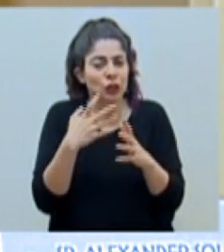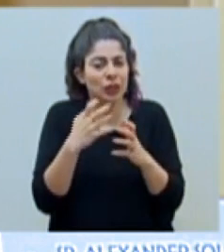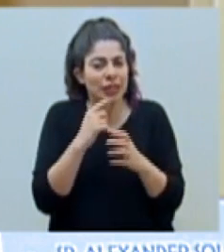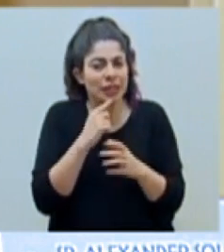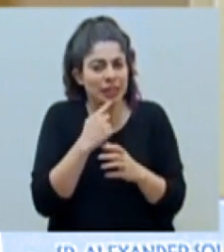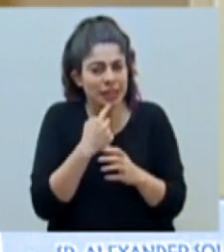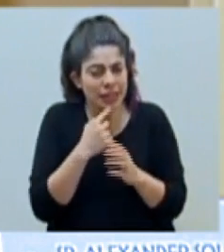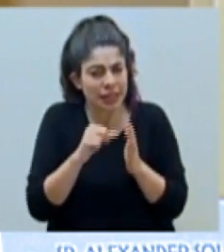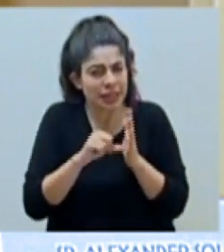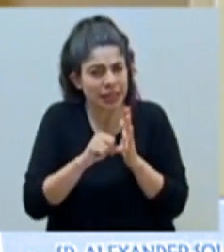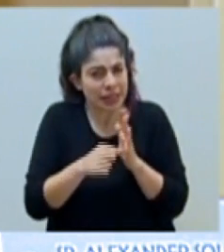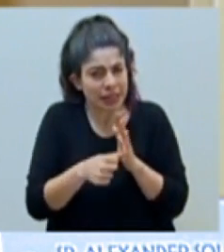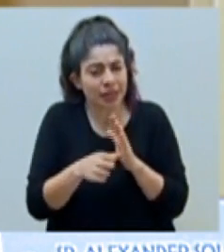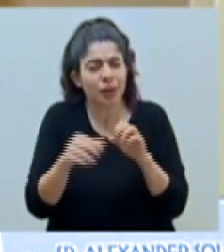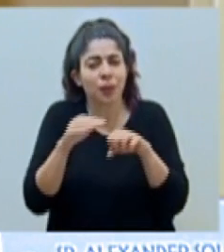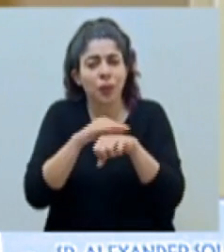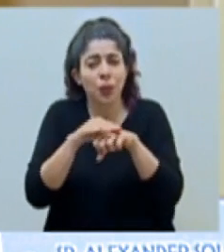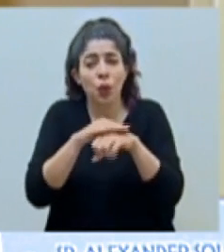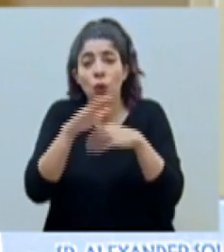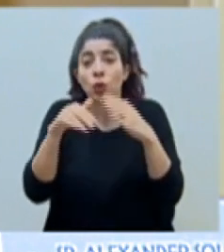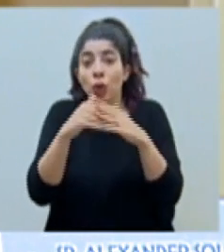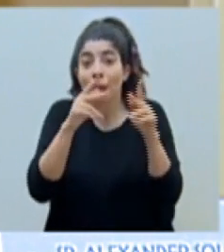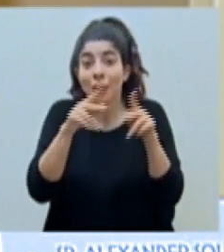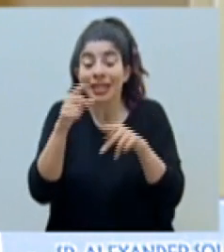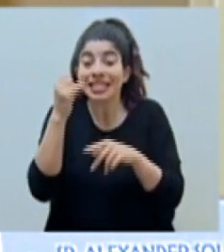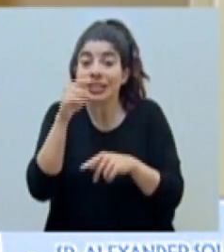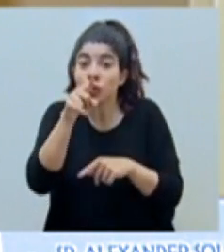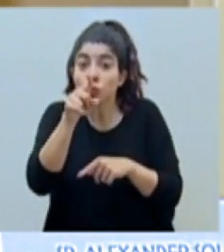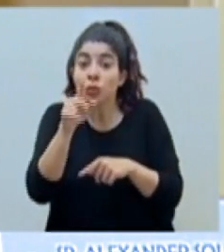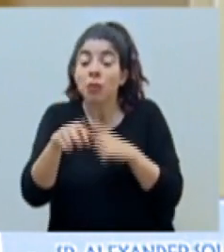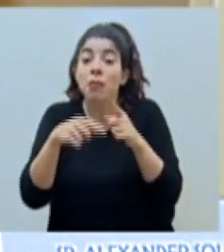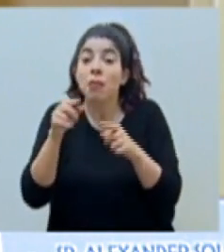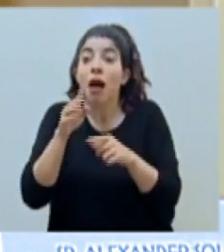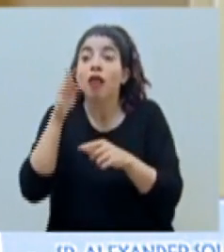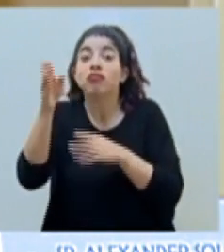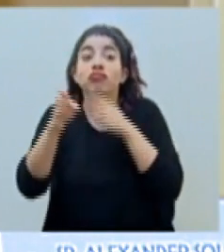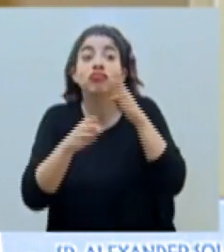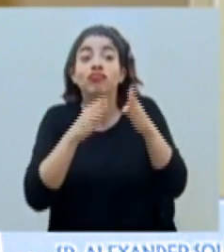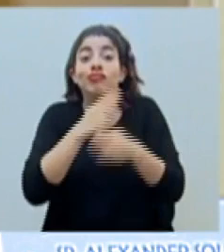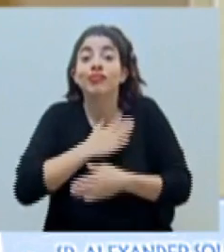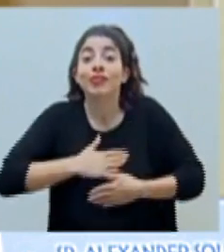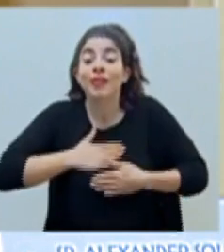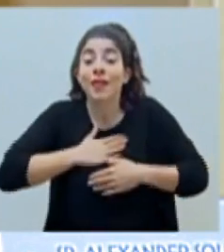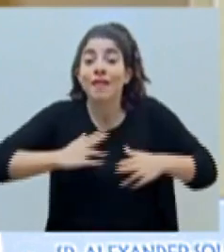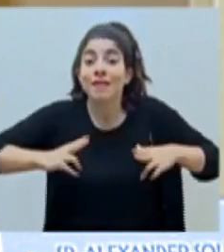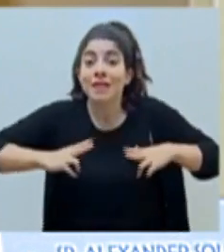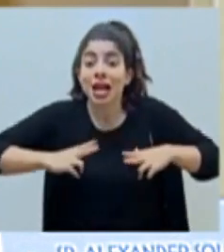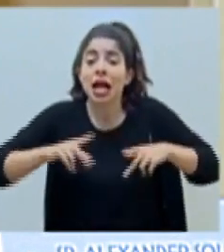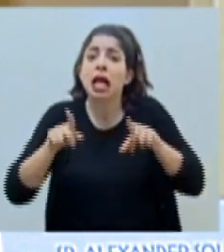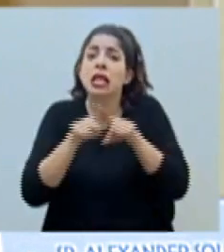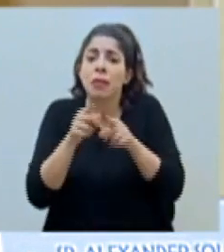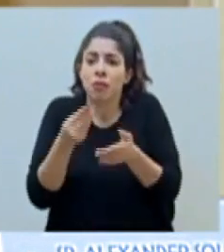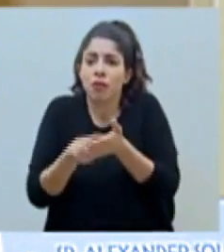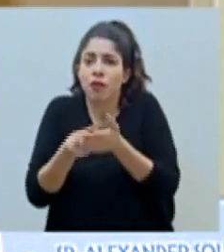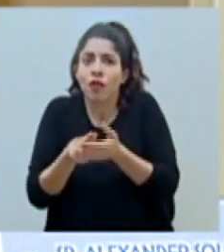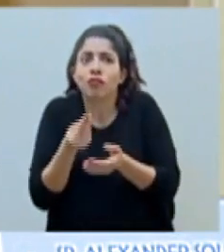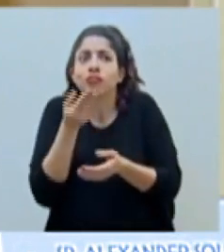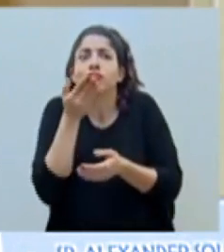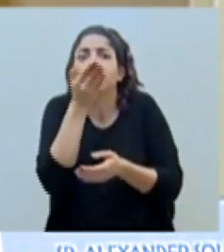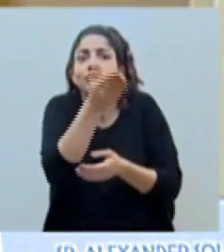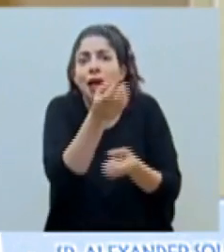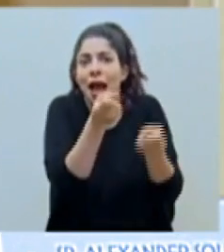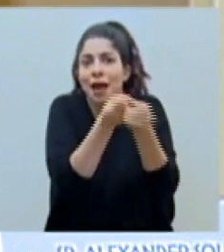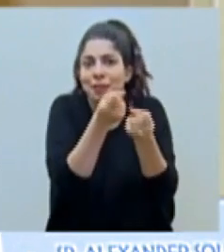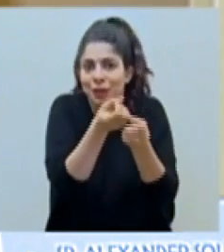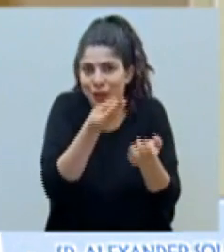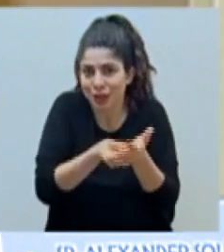vehemente en pedirle a todas las personas que van a viajar, que van a disfrutar sus vacaciones, que también van a llevar recursos a estas zonas, que